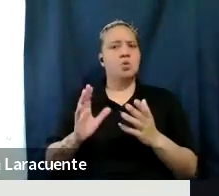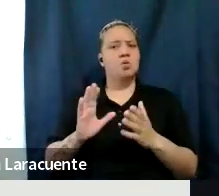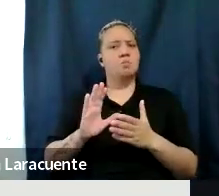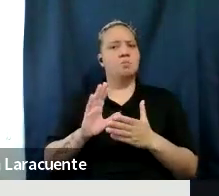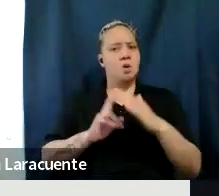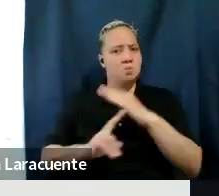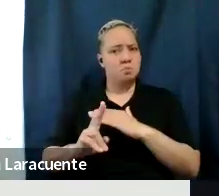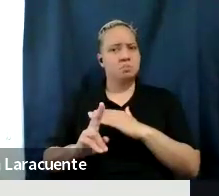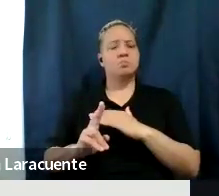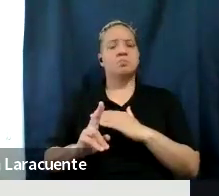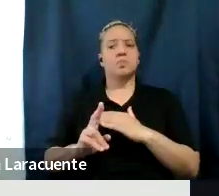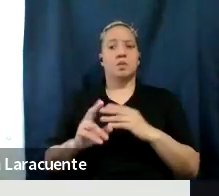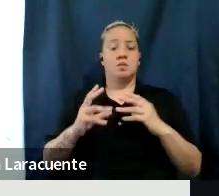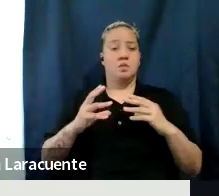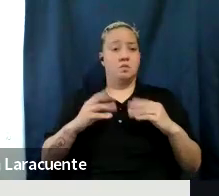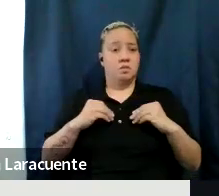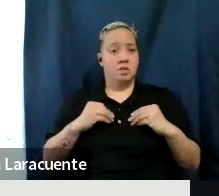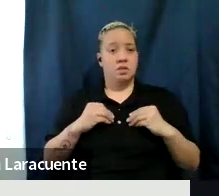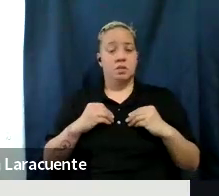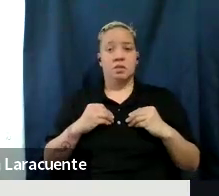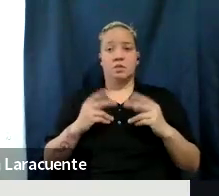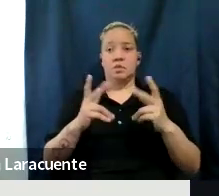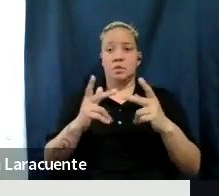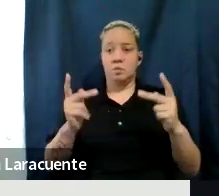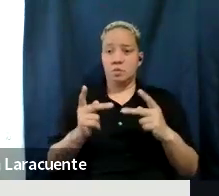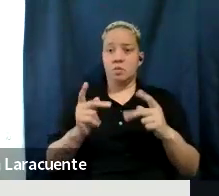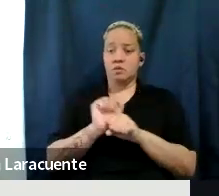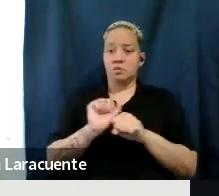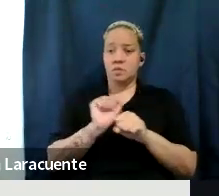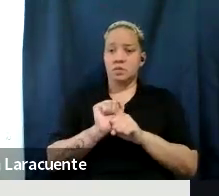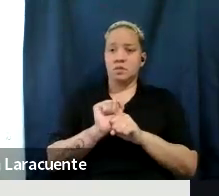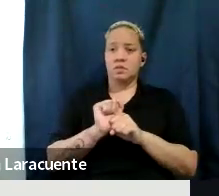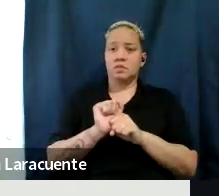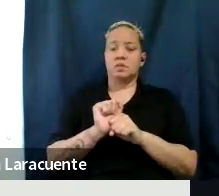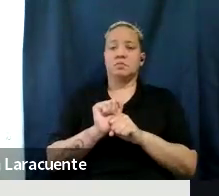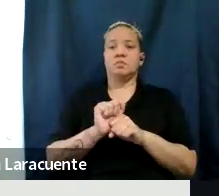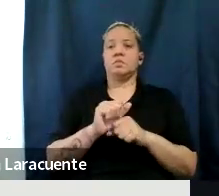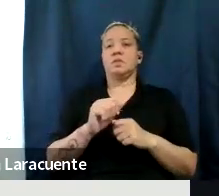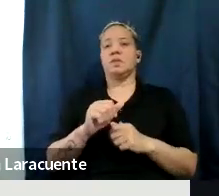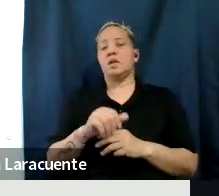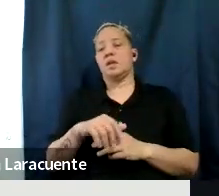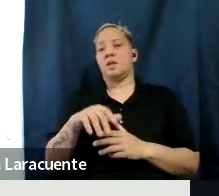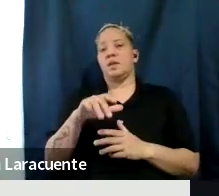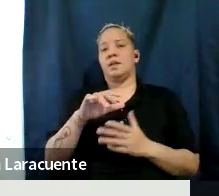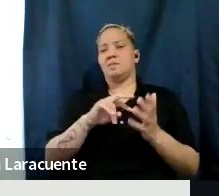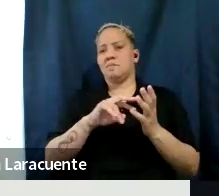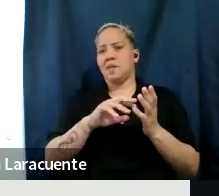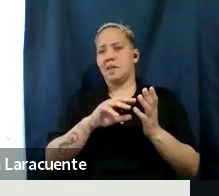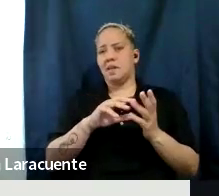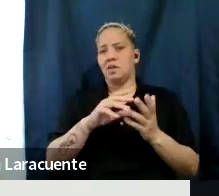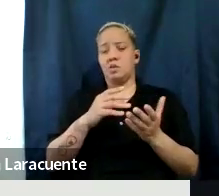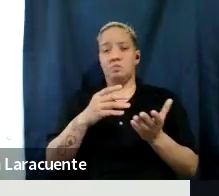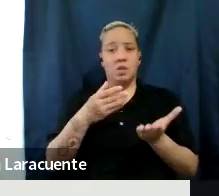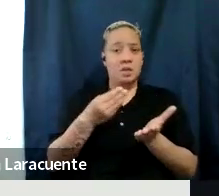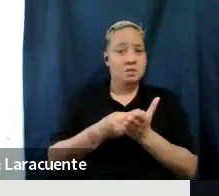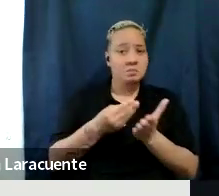lo que llegó a aceptar Juan Ramón Jiménez fue un cargo de agregado cultural honorario, esto quiere decir sin sueldo,